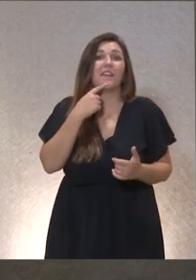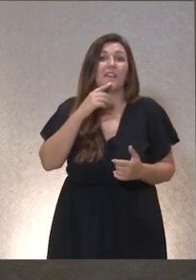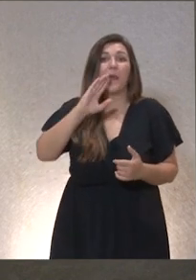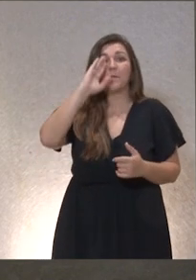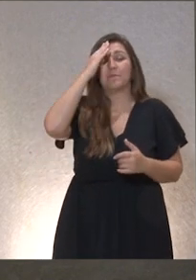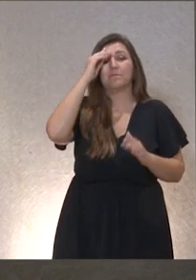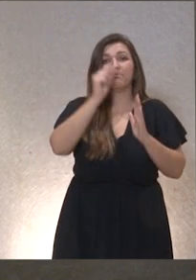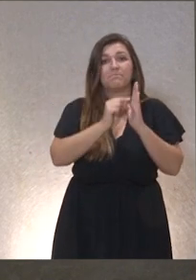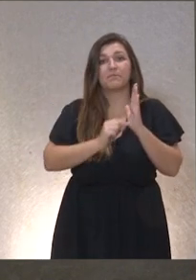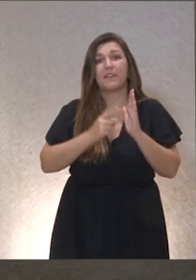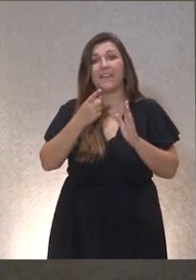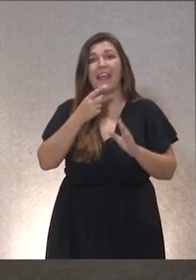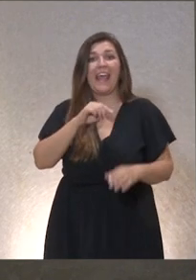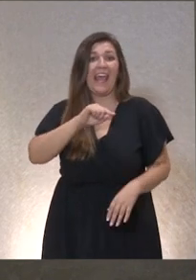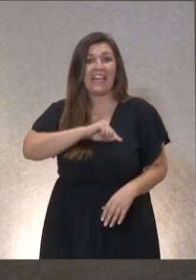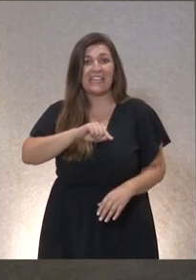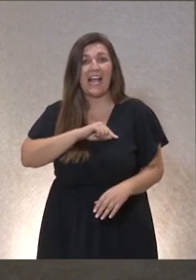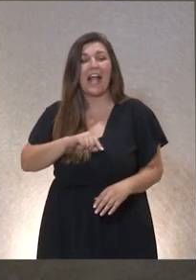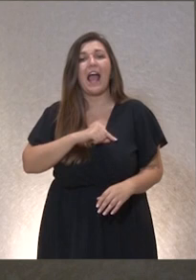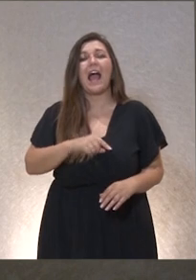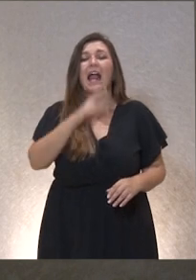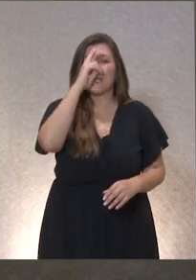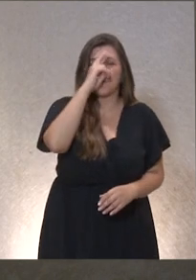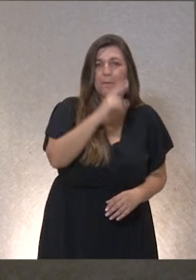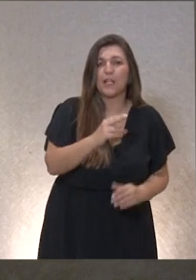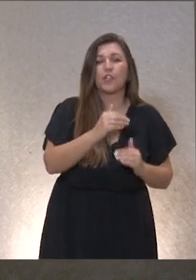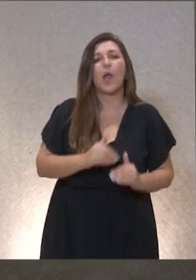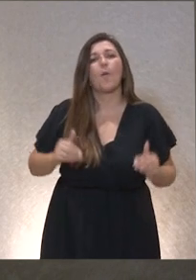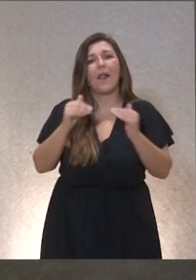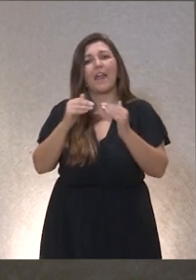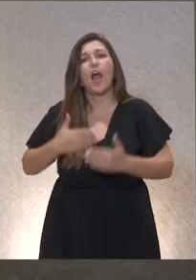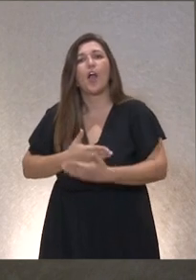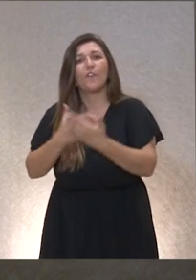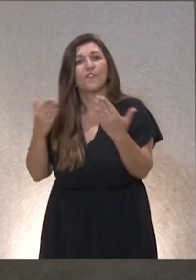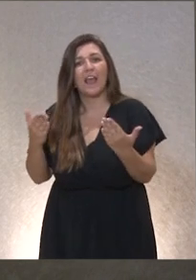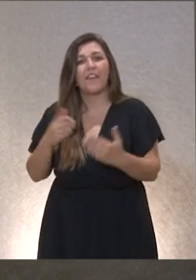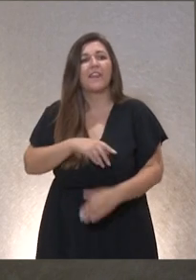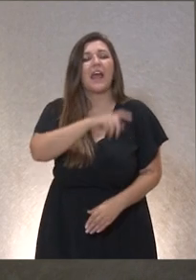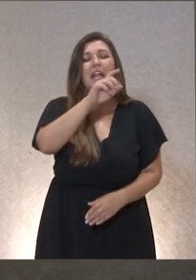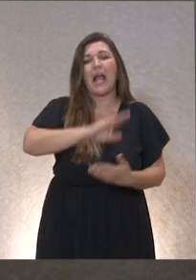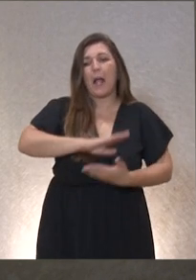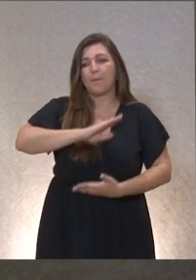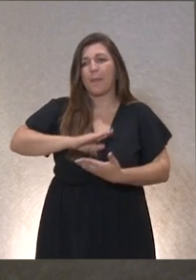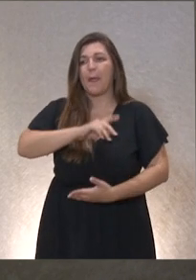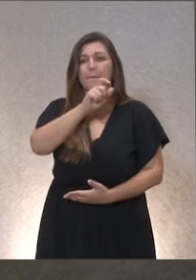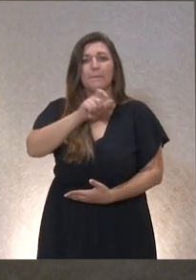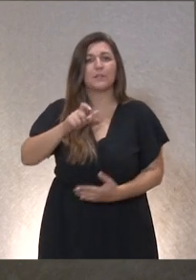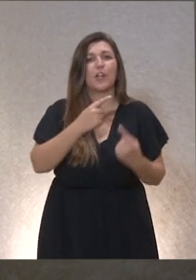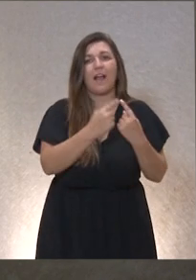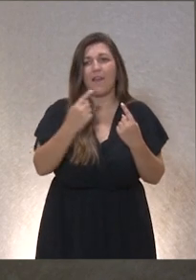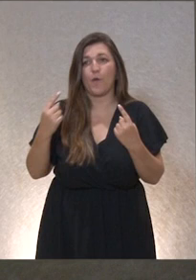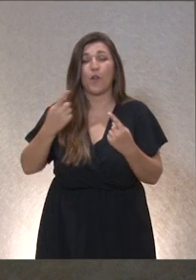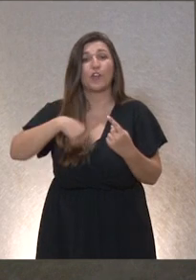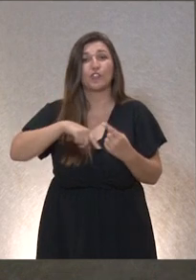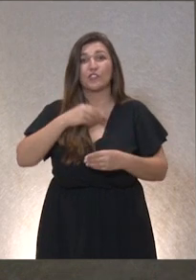congreso desde el respeto la igualdad y la confianza en la capacidad de cada persona y lo hicimos todo teniendo en